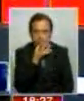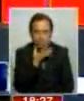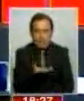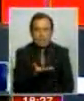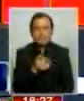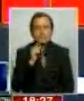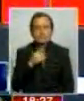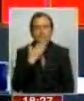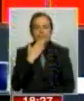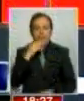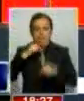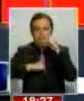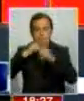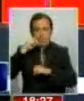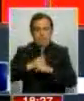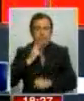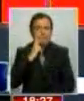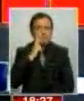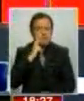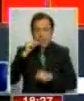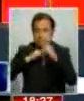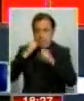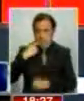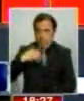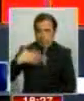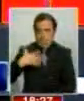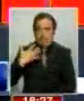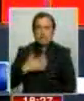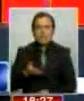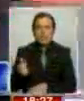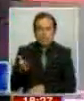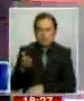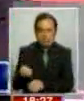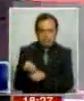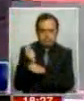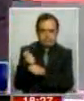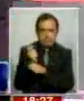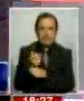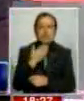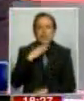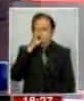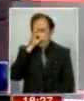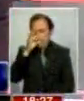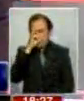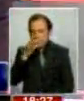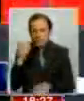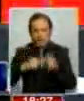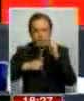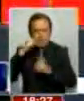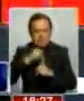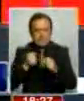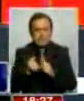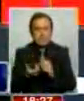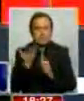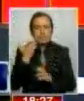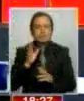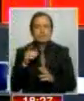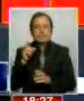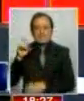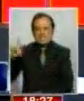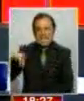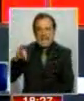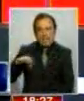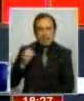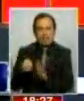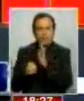empresa vitivinícola en Chile es una empresa importante, la empresa pisquera lo mismo. Ya hay senadores de la misma nueva mayoría que están